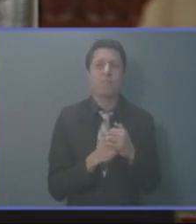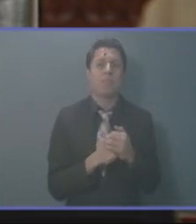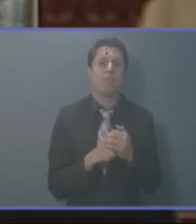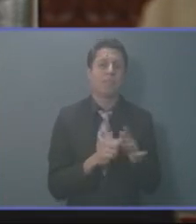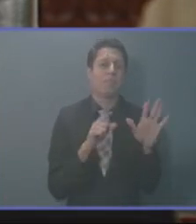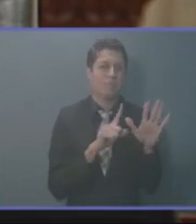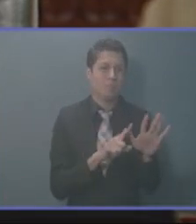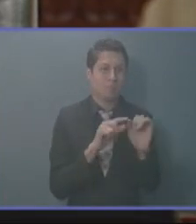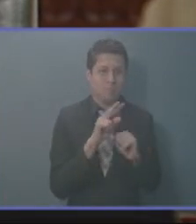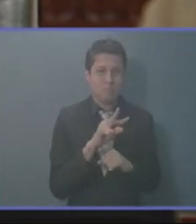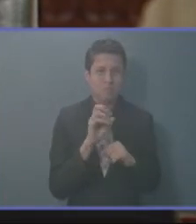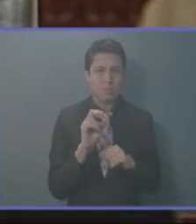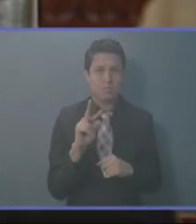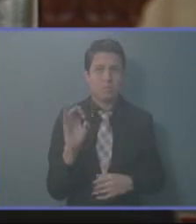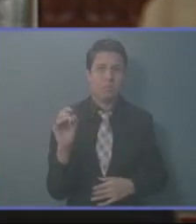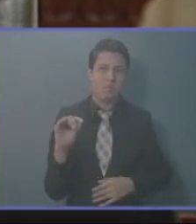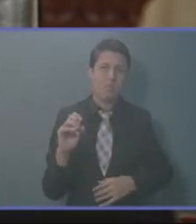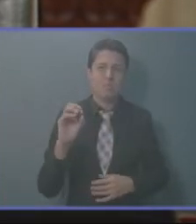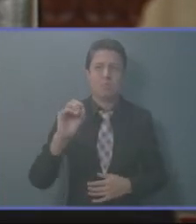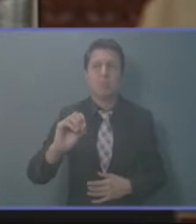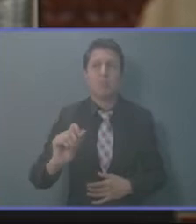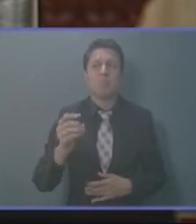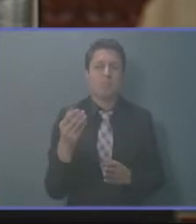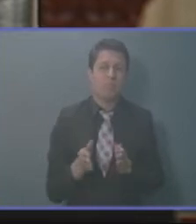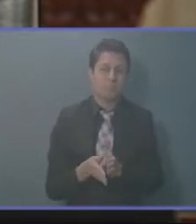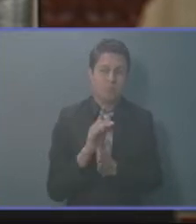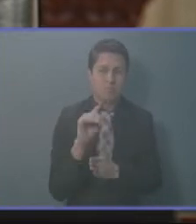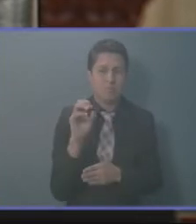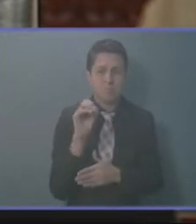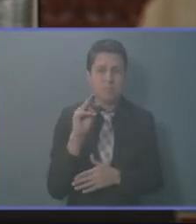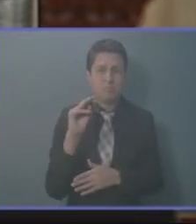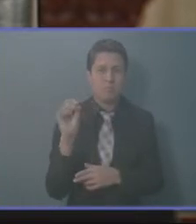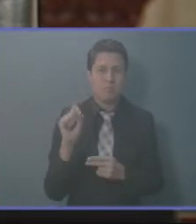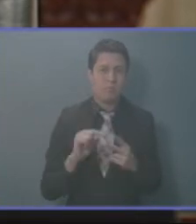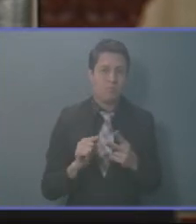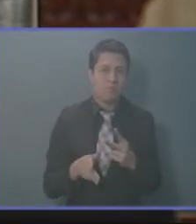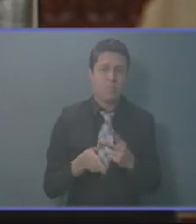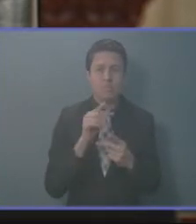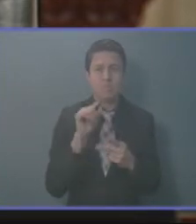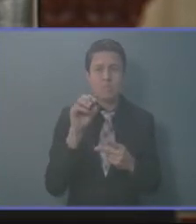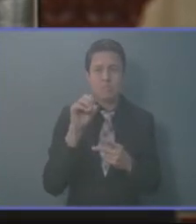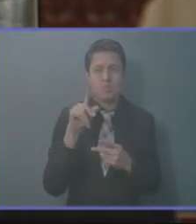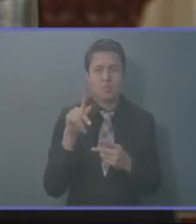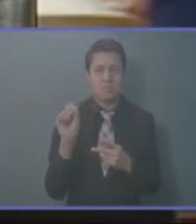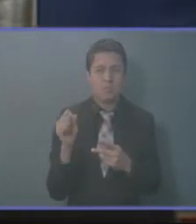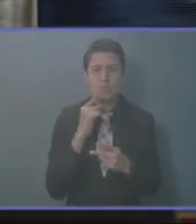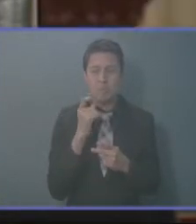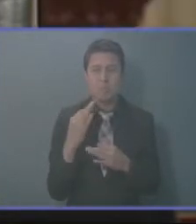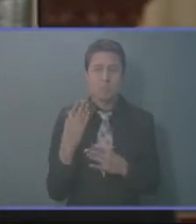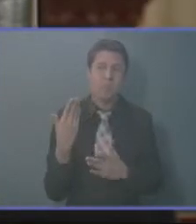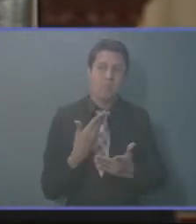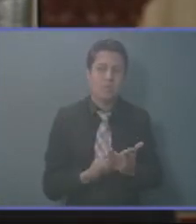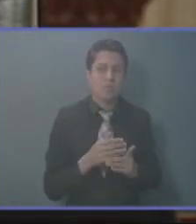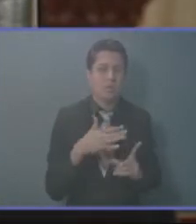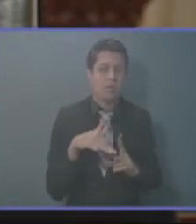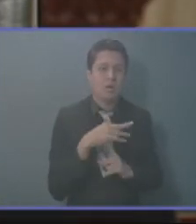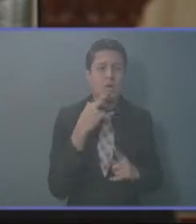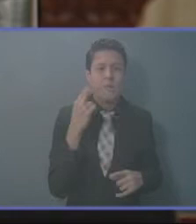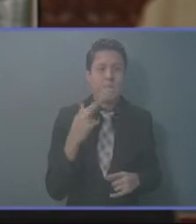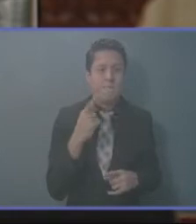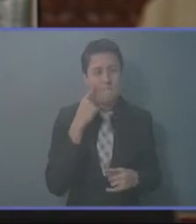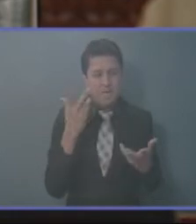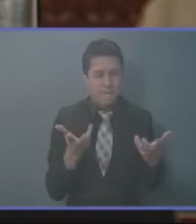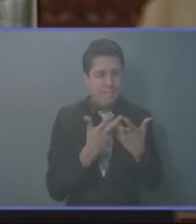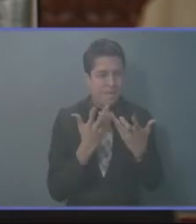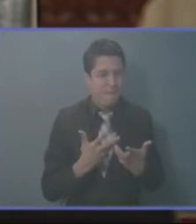2/6/2020 de la Organización Mundial de la Salud, Organización Panamericana de la Salud, los cuales atienden a la realidad e